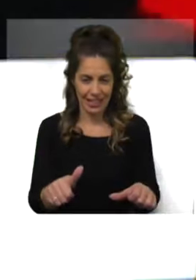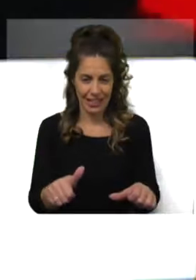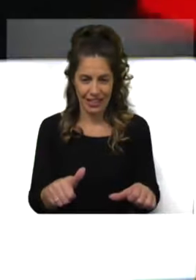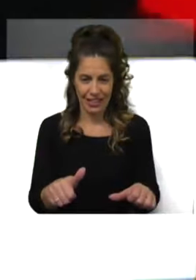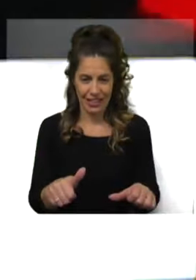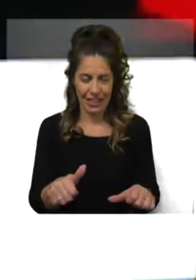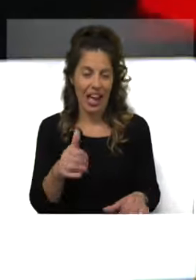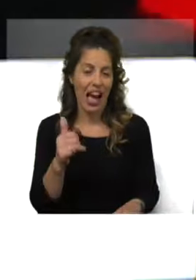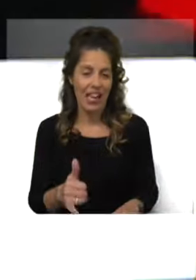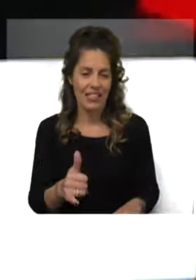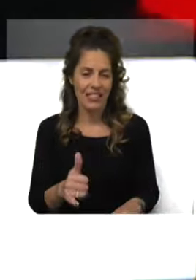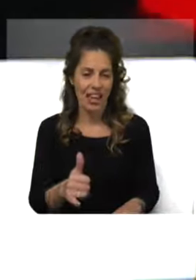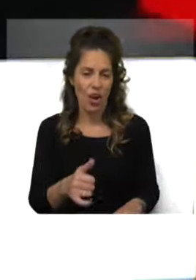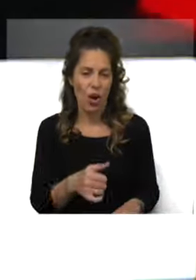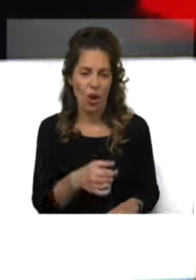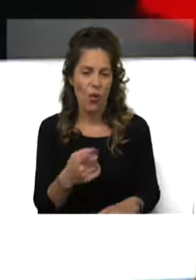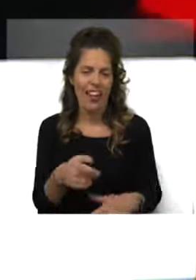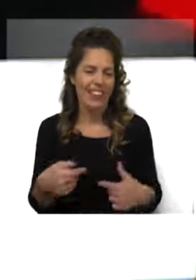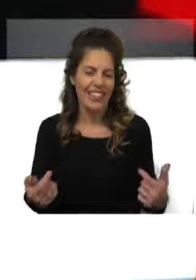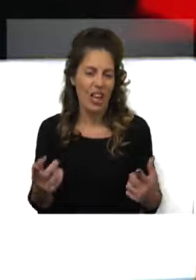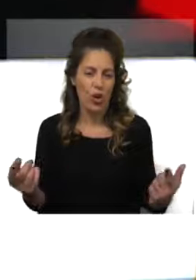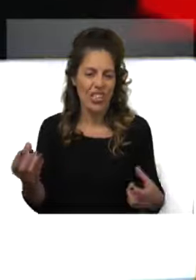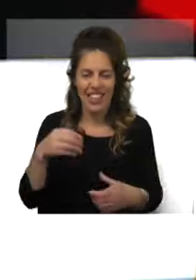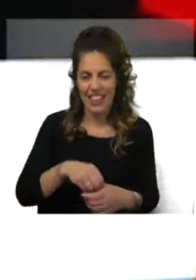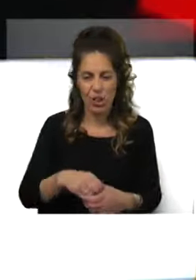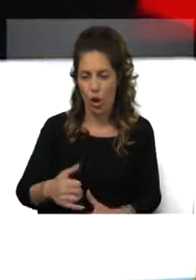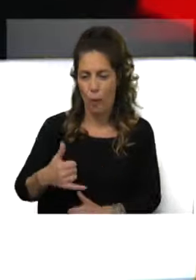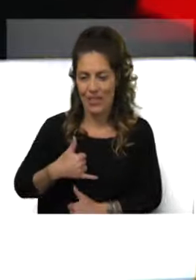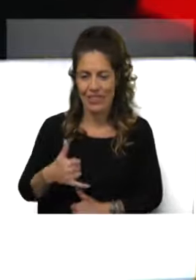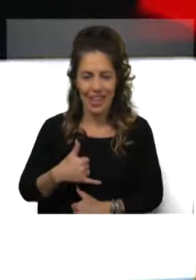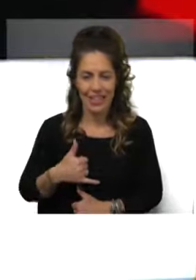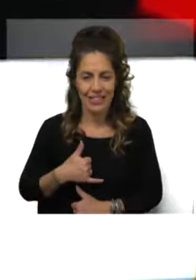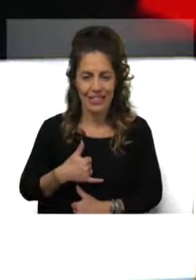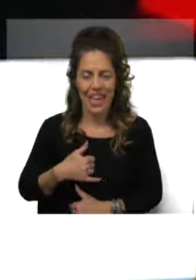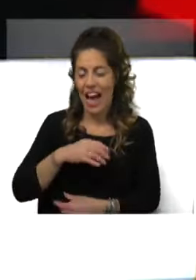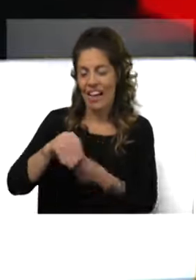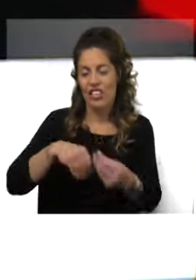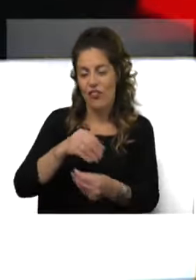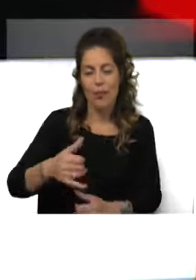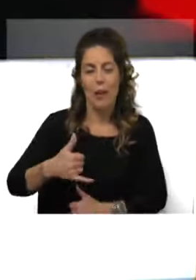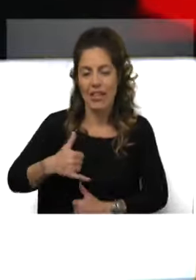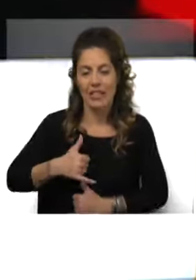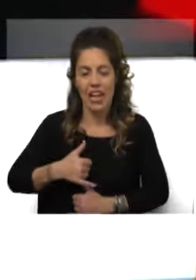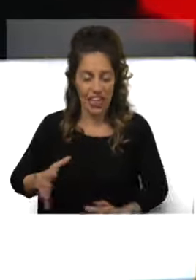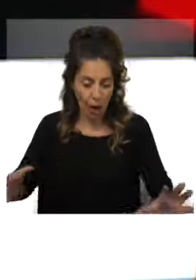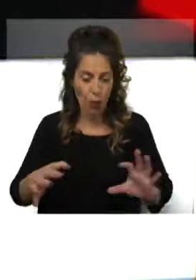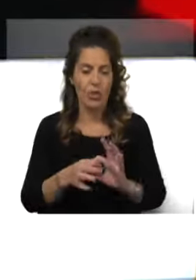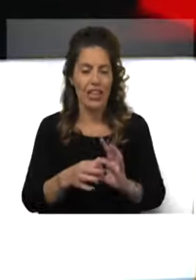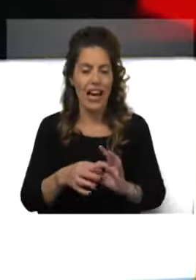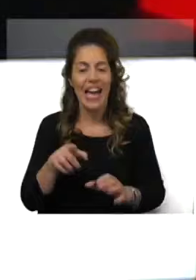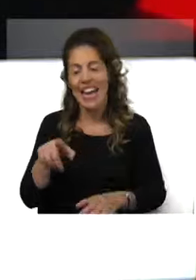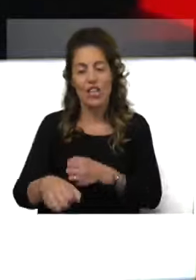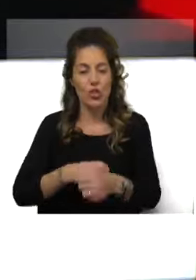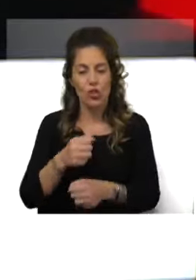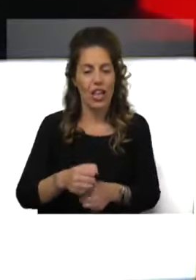haya una cantidad de fracturas en la interna militar Y esa aquella familia militar que estaba corporativa en esos años